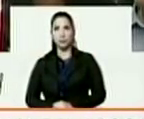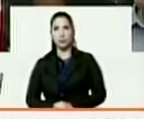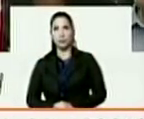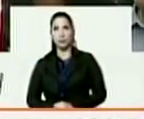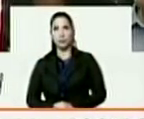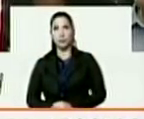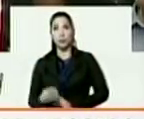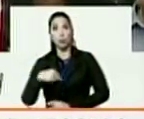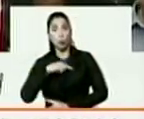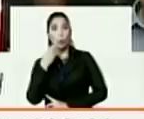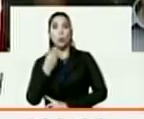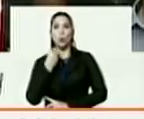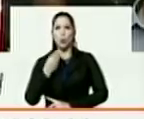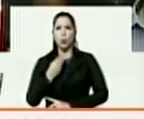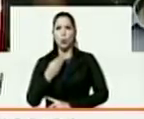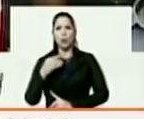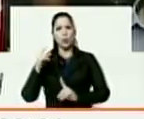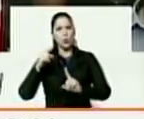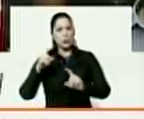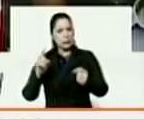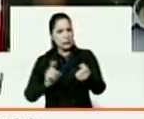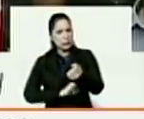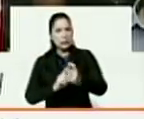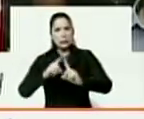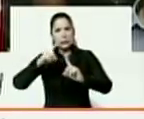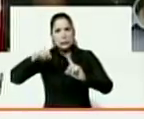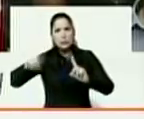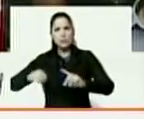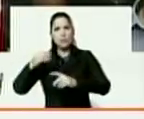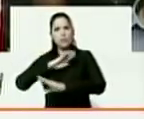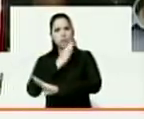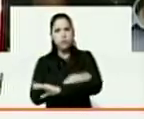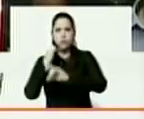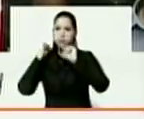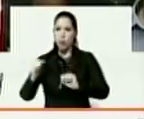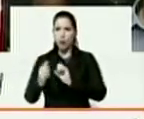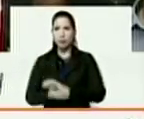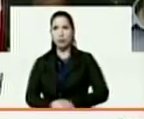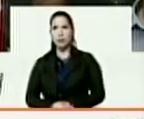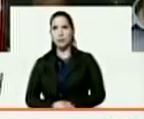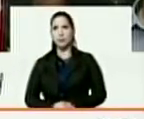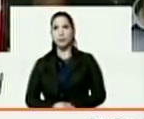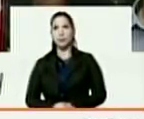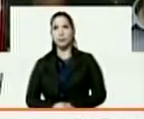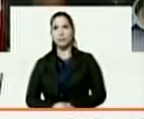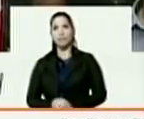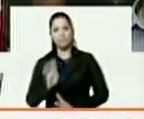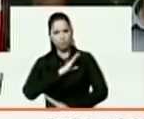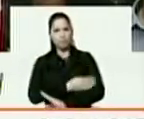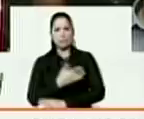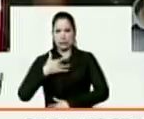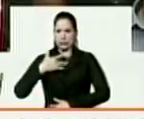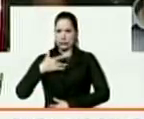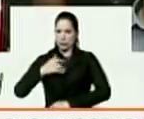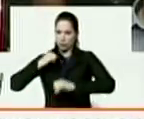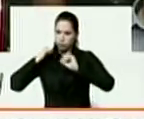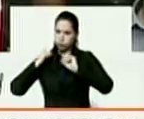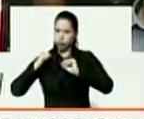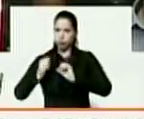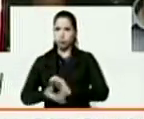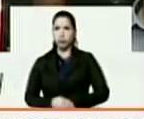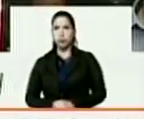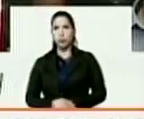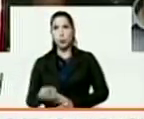nuestra momento es energía nuestra juventud en fuerza pero además